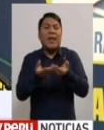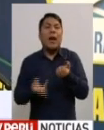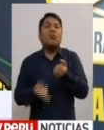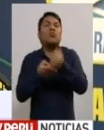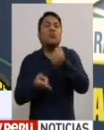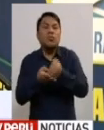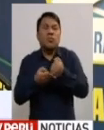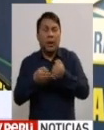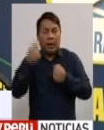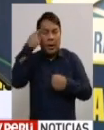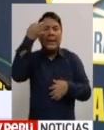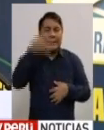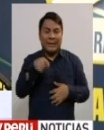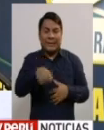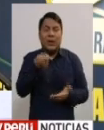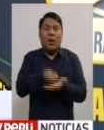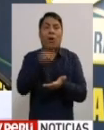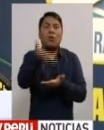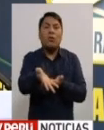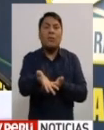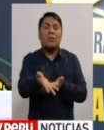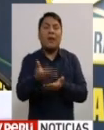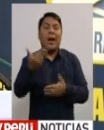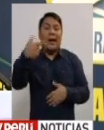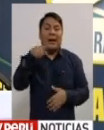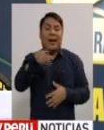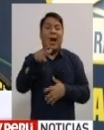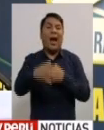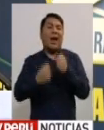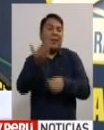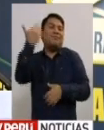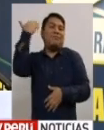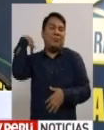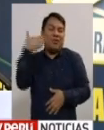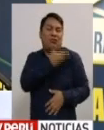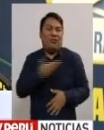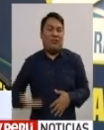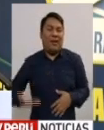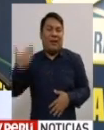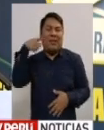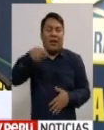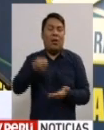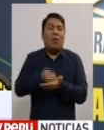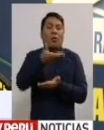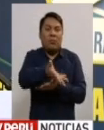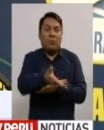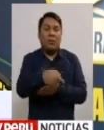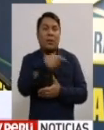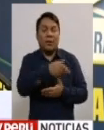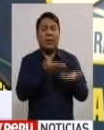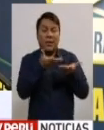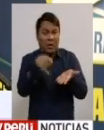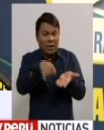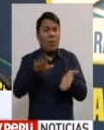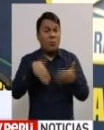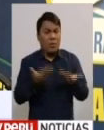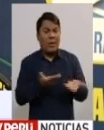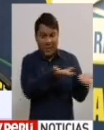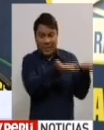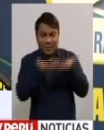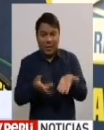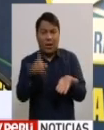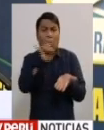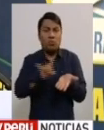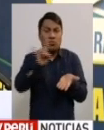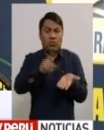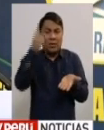esta compra hecha en el gobierno anterior, con las características que se conocen, lleguen a la ciudadanía lo más pronto